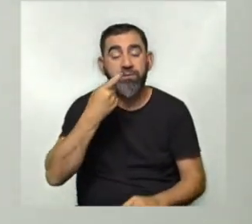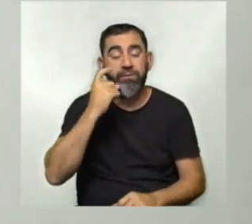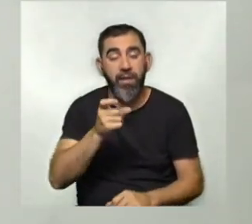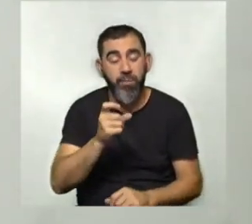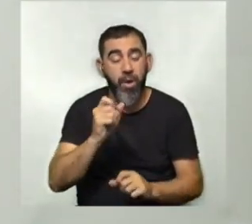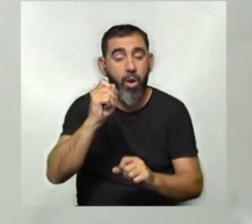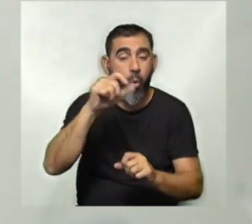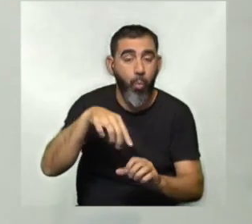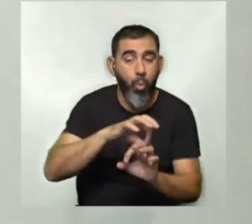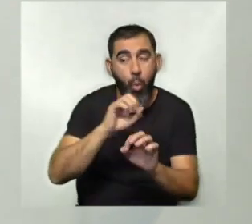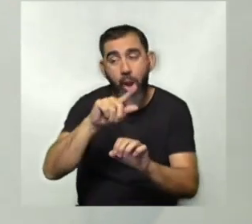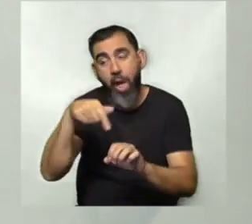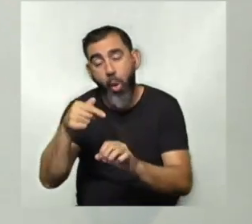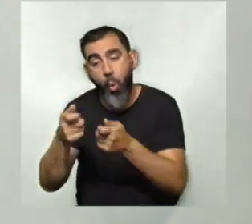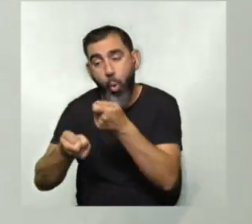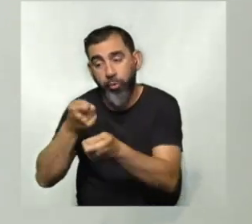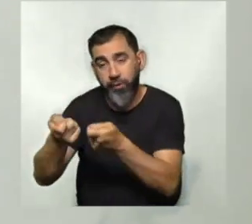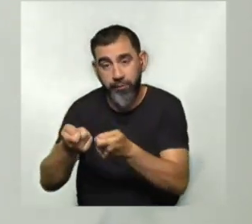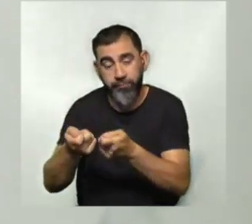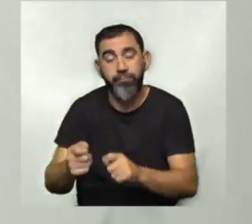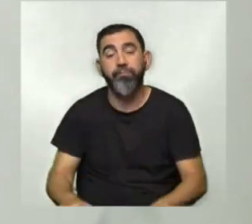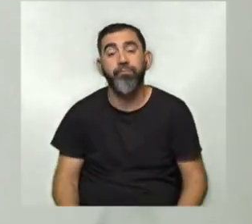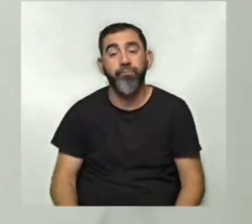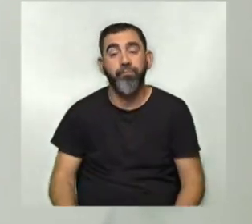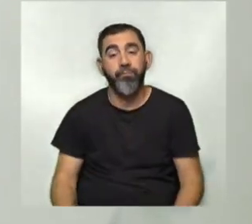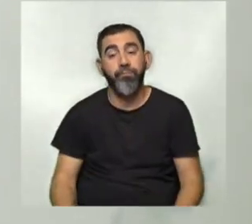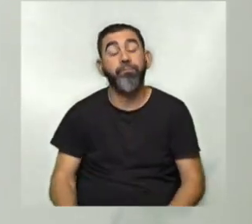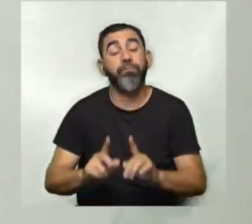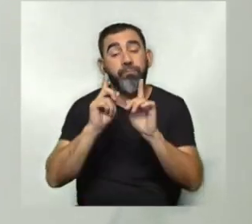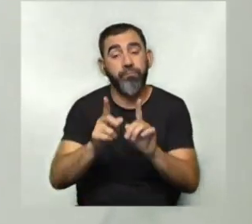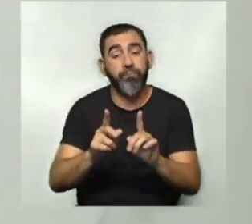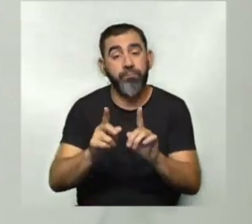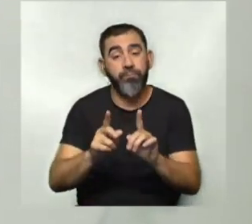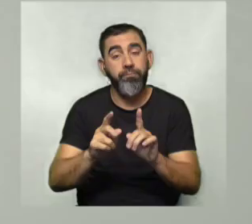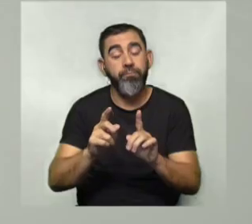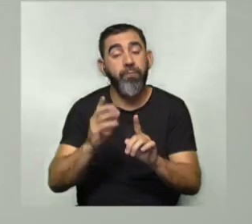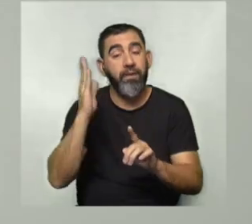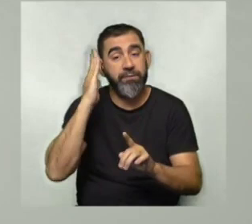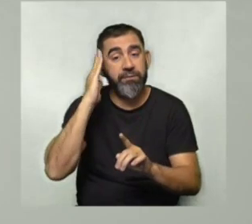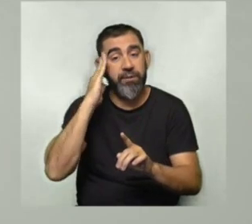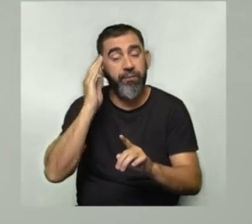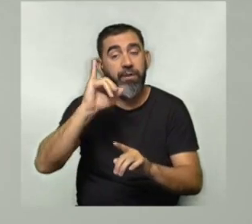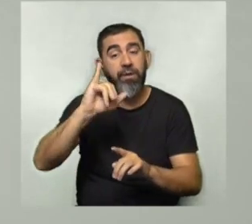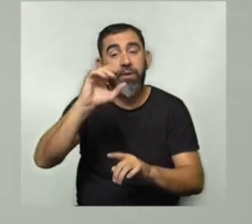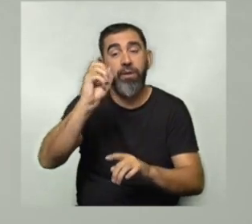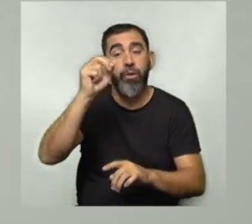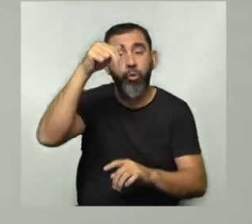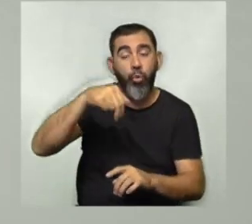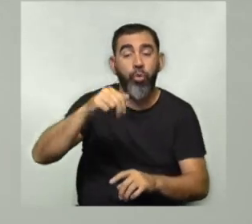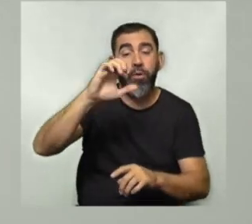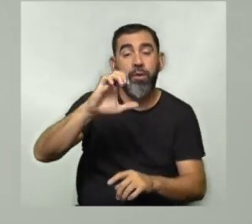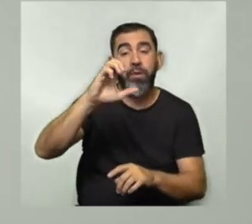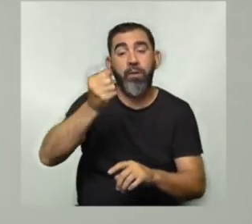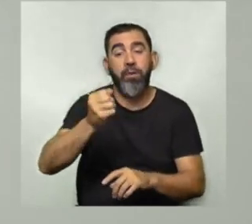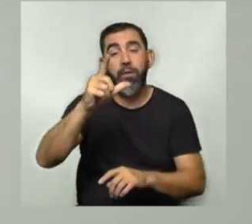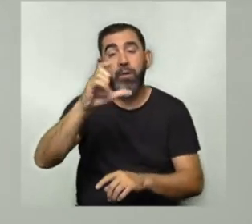de la saliva estimulada. Además, se hace determinación de iones calcio por